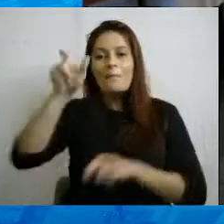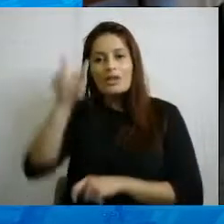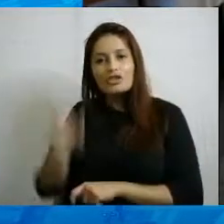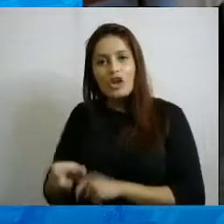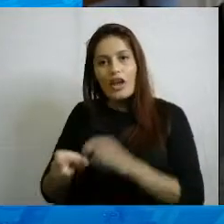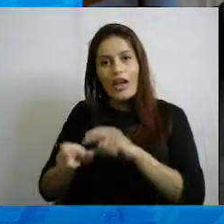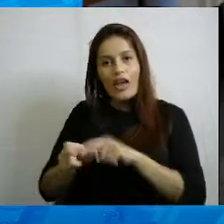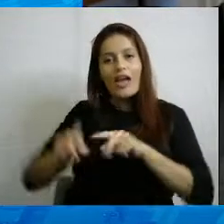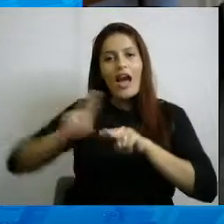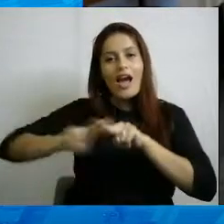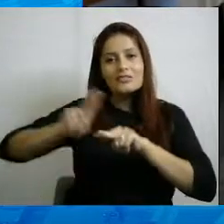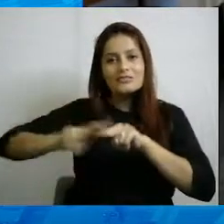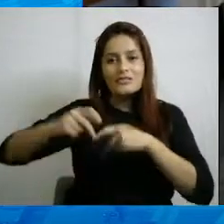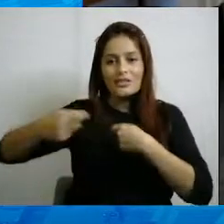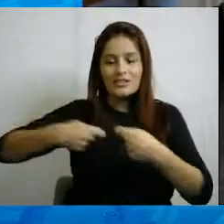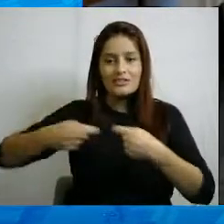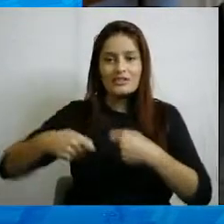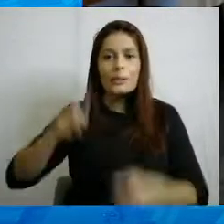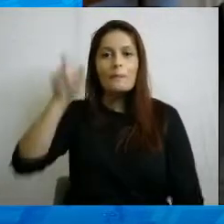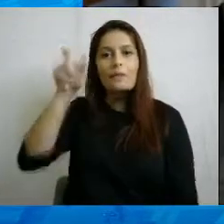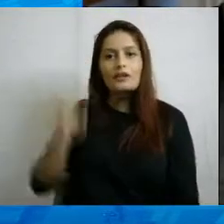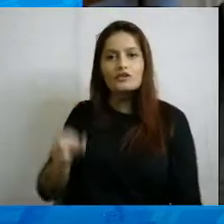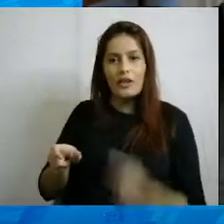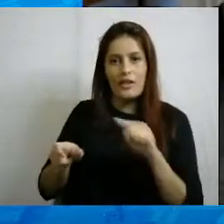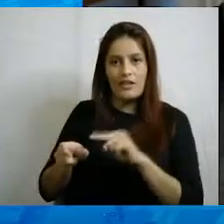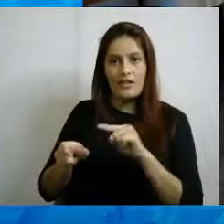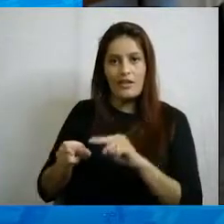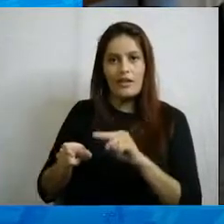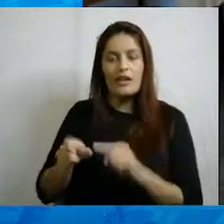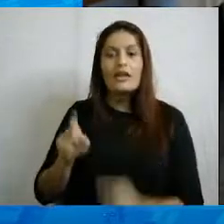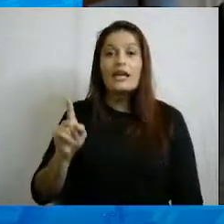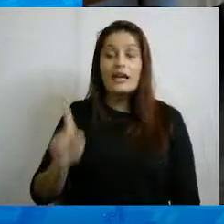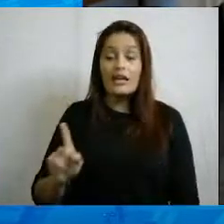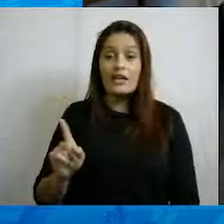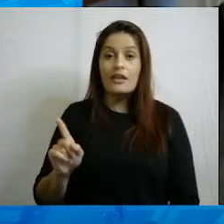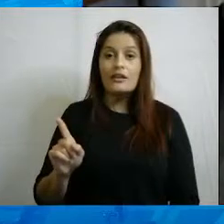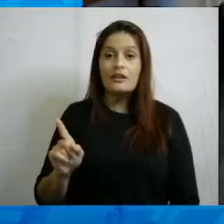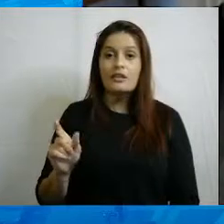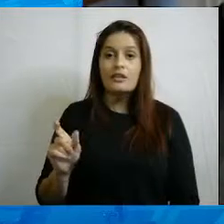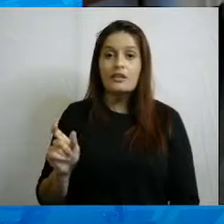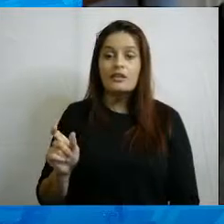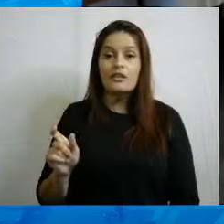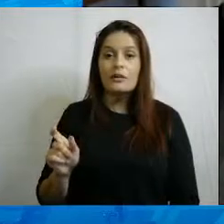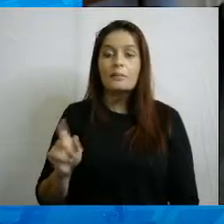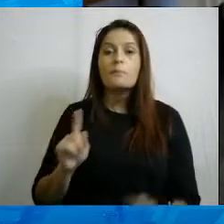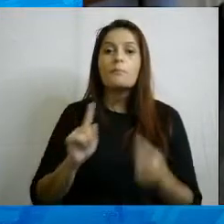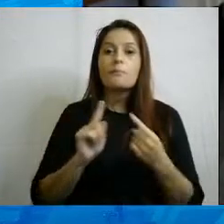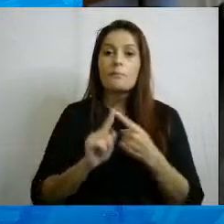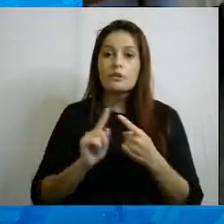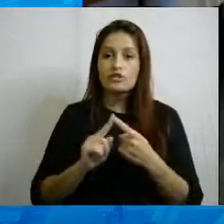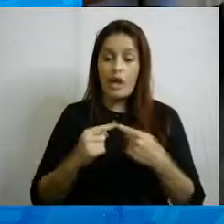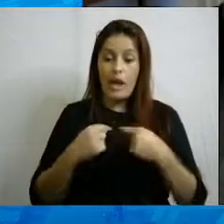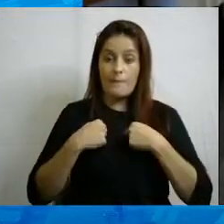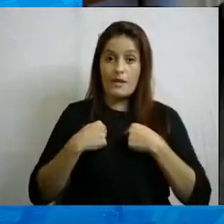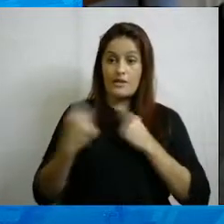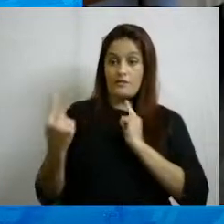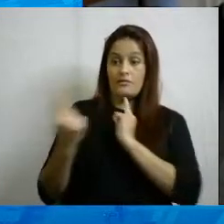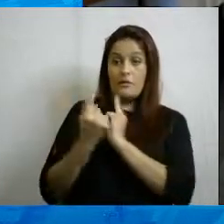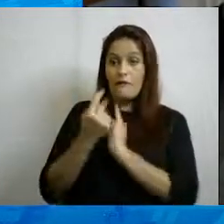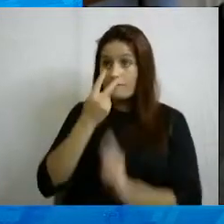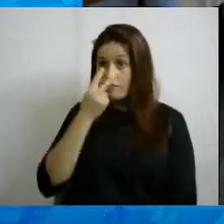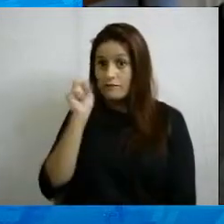que gestiona esta patente y que, si bien en lo personal a mí no me tocó